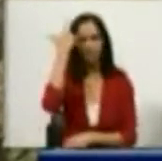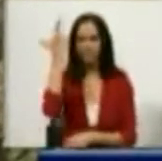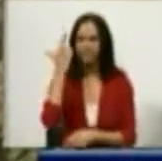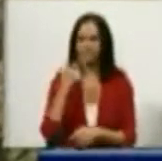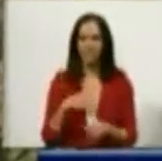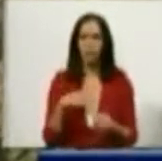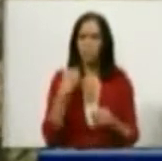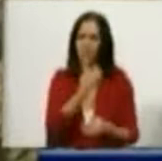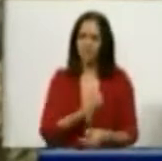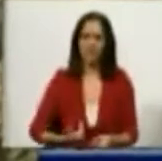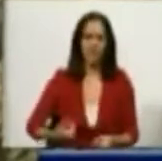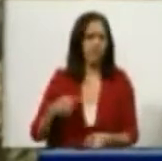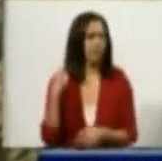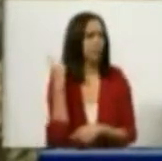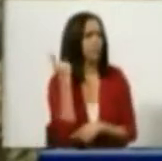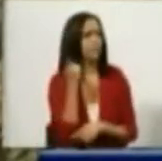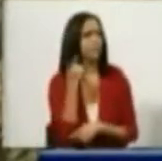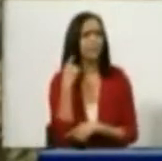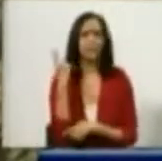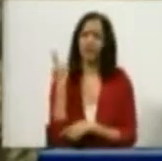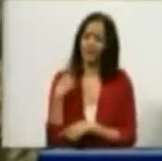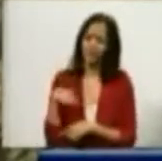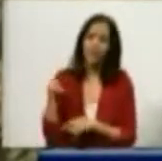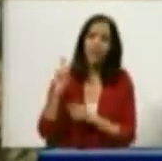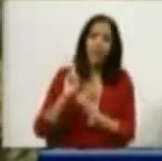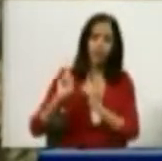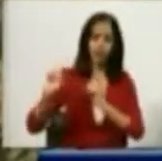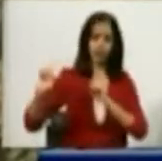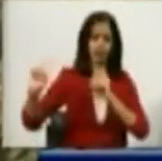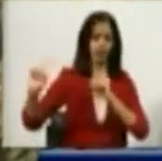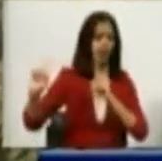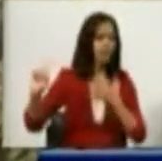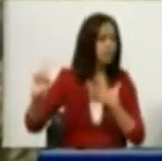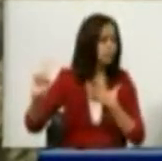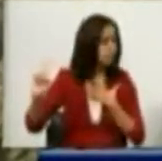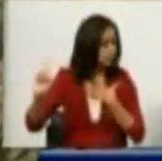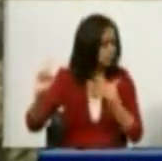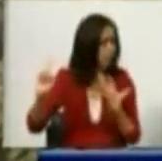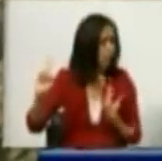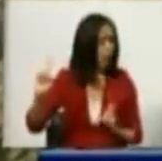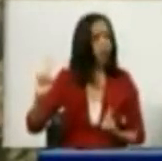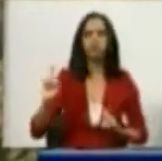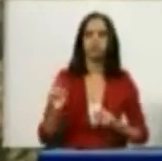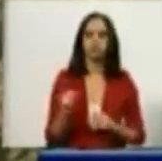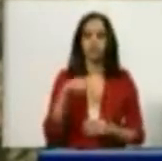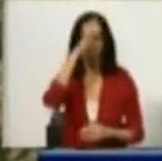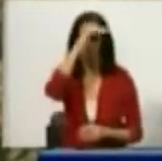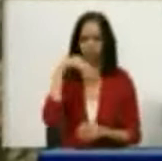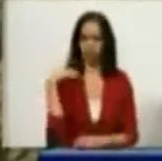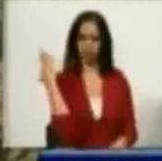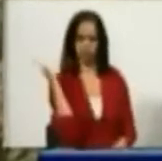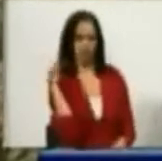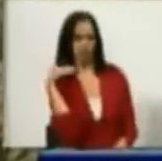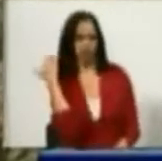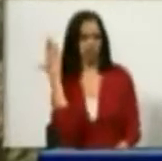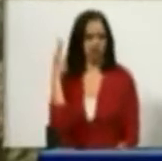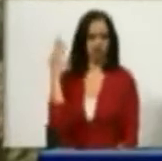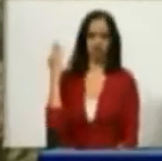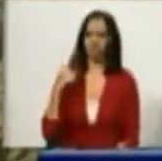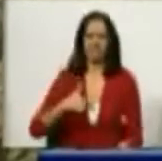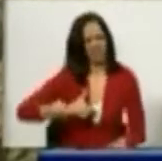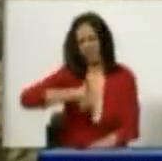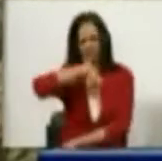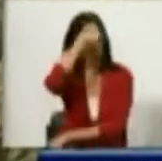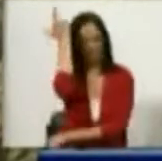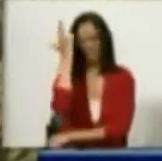dando vuelta perdido ahí me dejaste solo y la arrogancia del señor Qué pena Dios